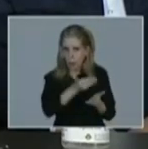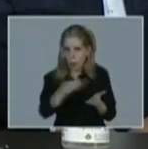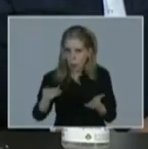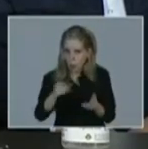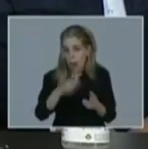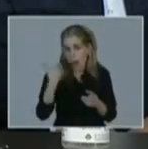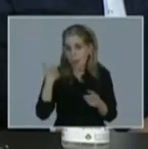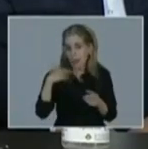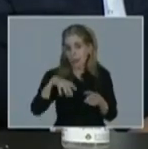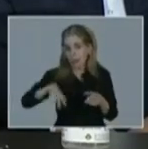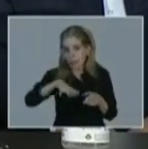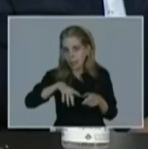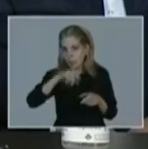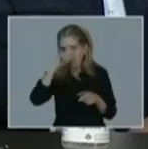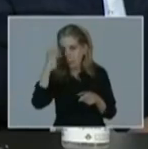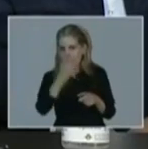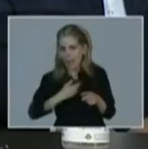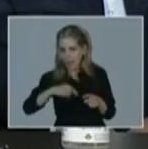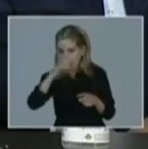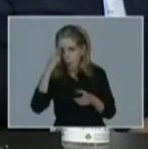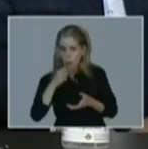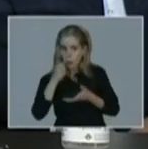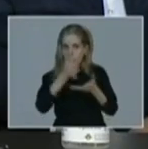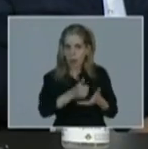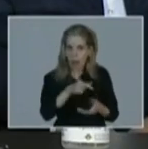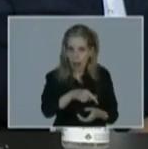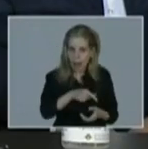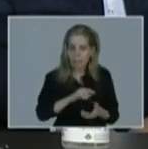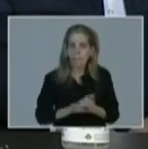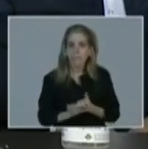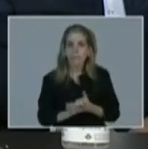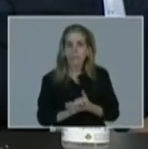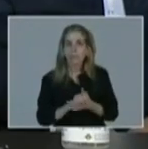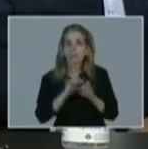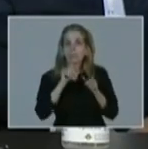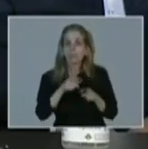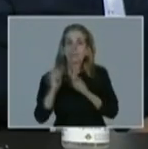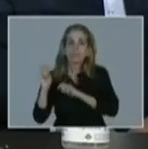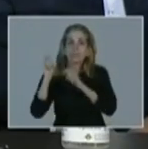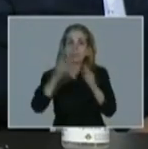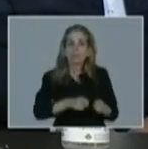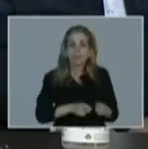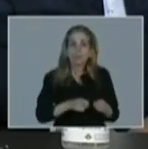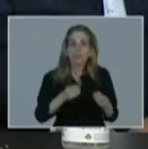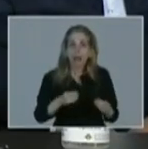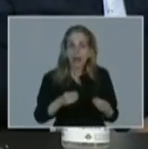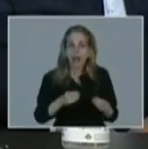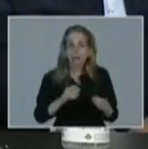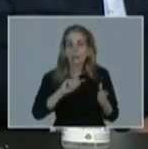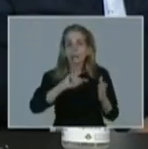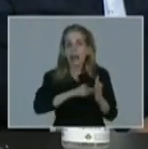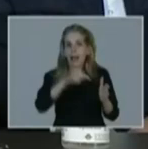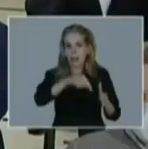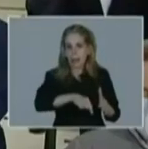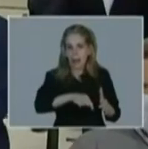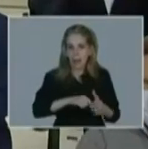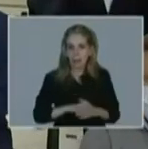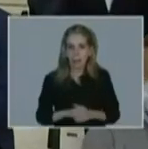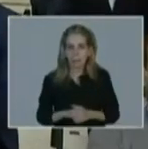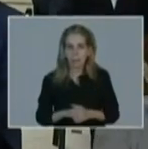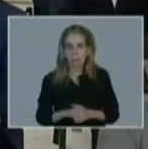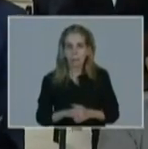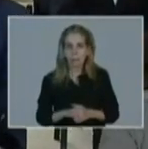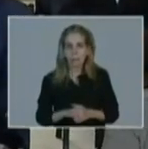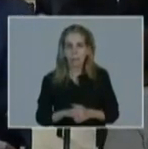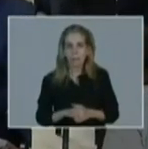donde quien conduce el país tiene que gobernar, tiene que optar, tiene que decidir, y lo único que han hecho es armar